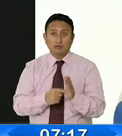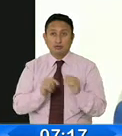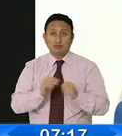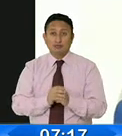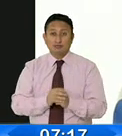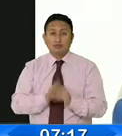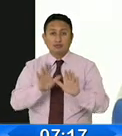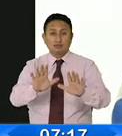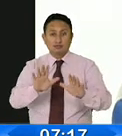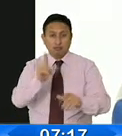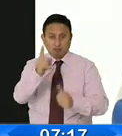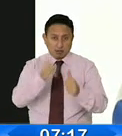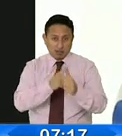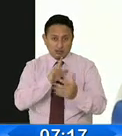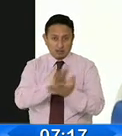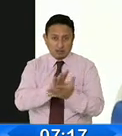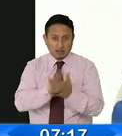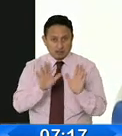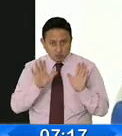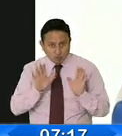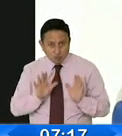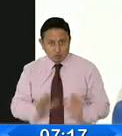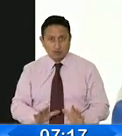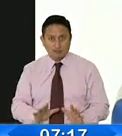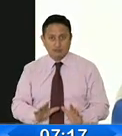calma, el tratar